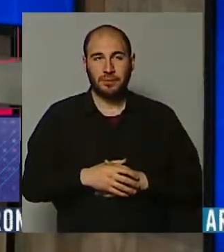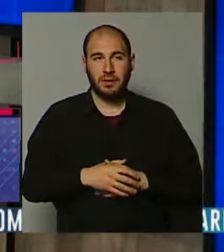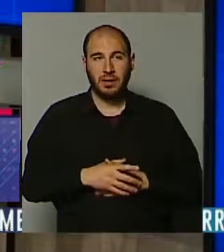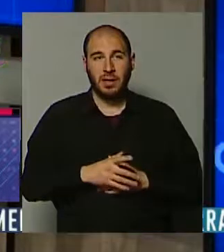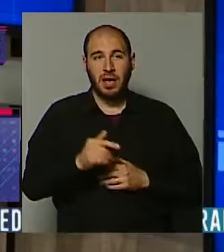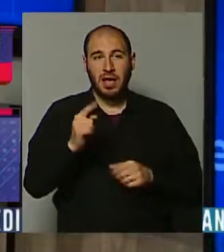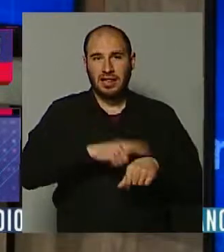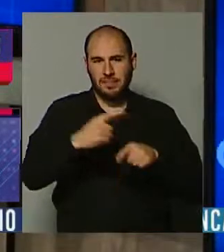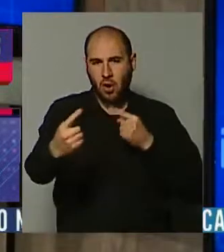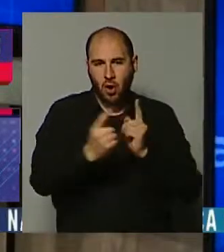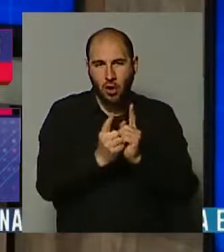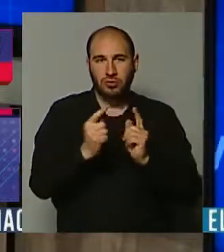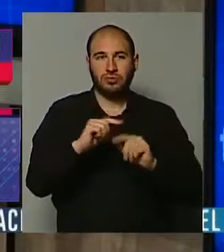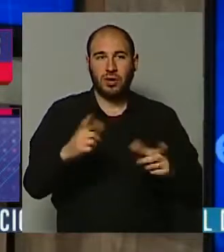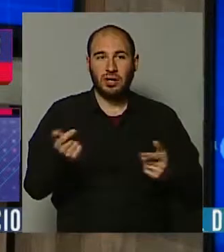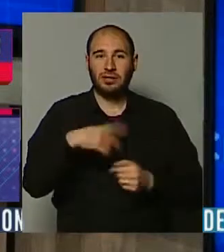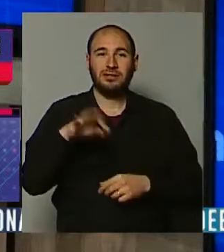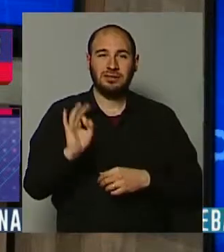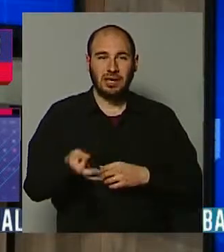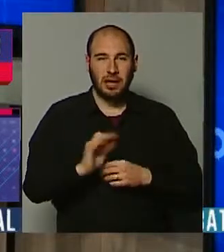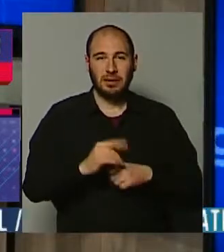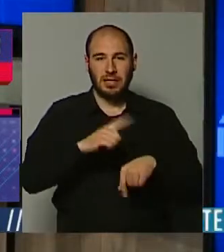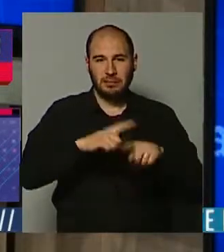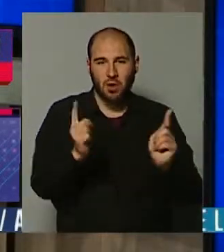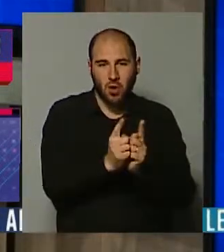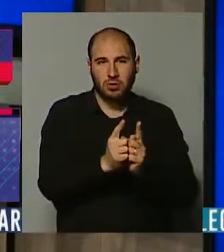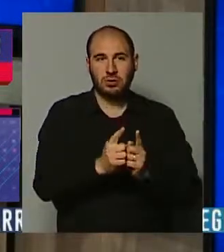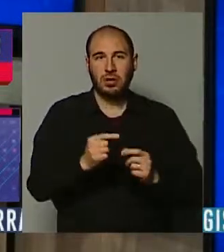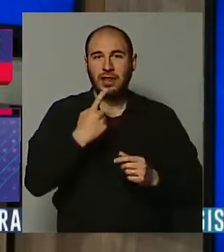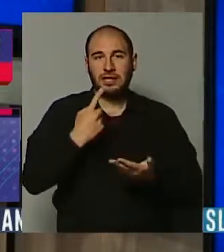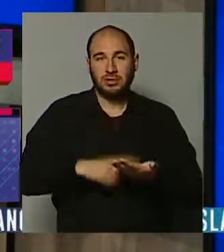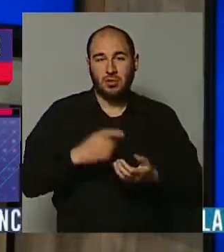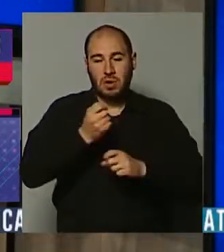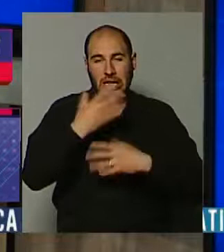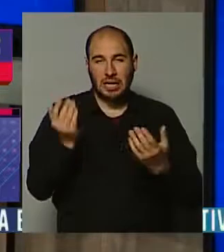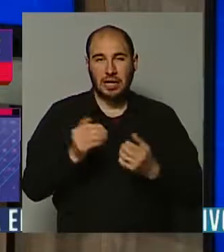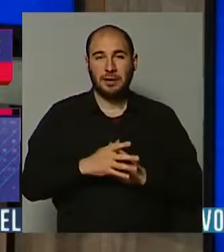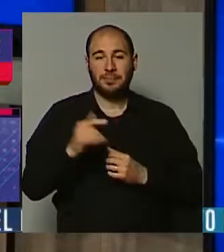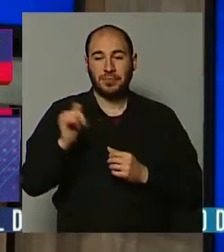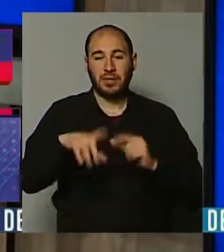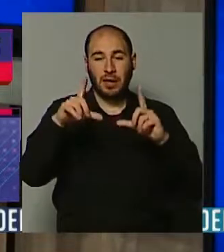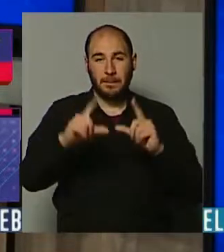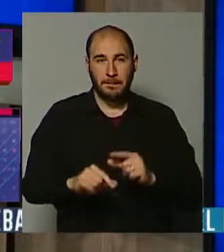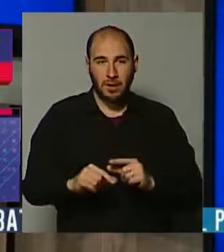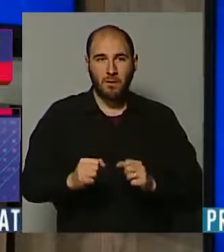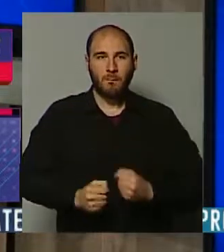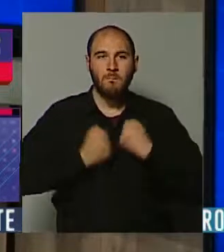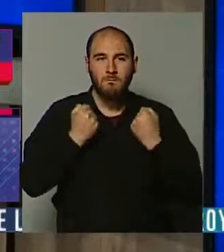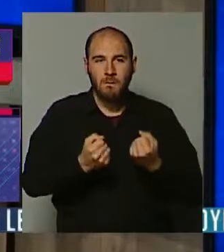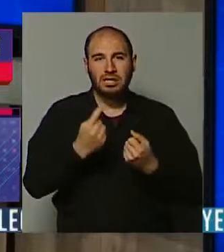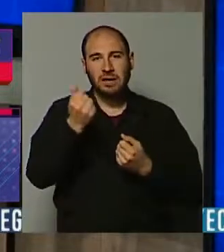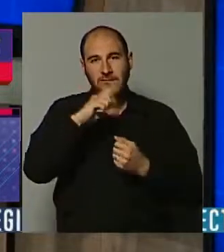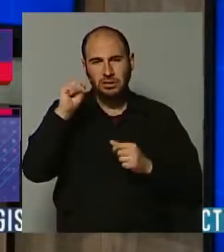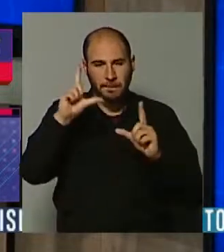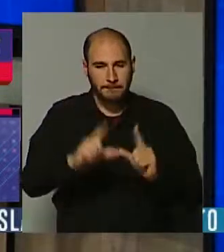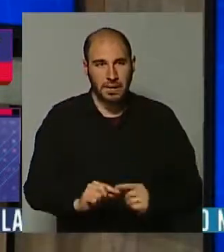menos en el cortísimo plazo. Uno sabe que en el corto plazo cualquier medida que tienda a reducir fuertemente los niveles de